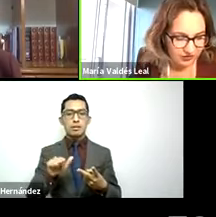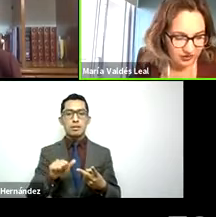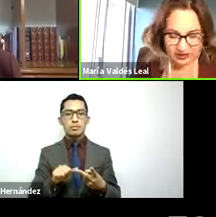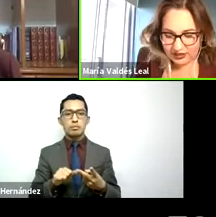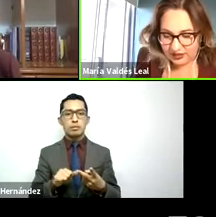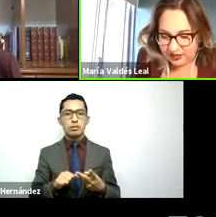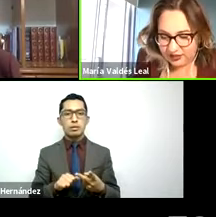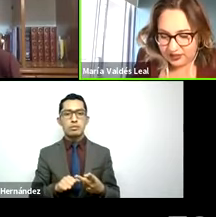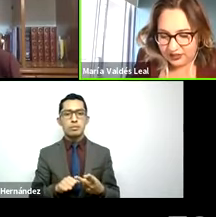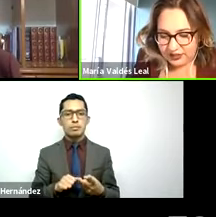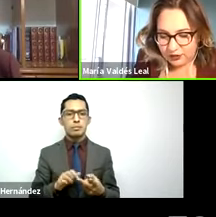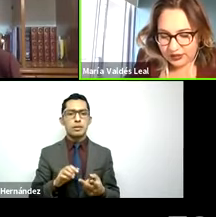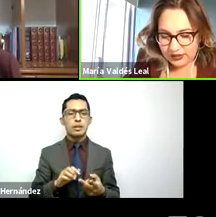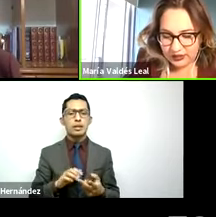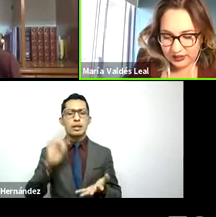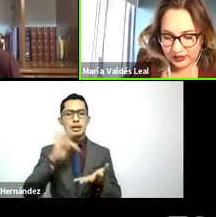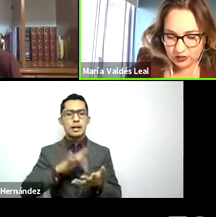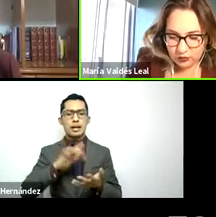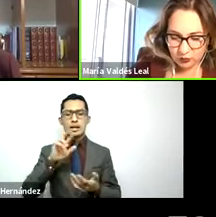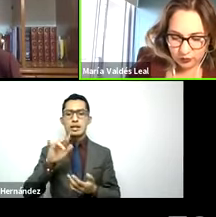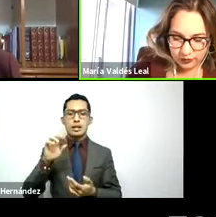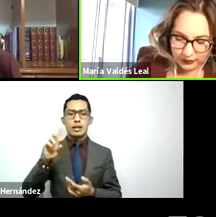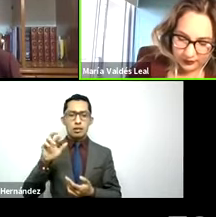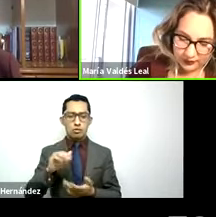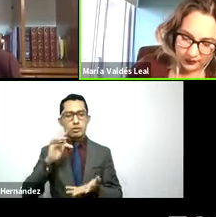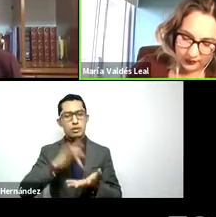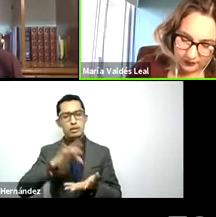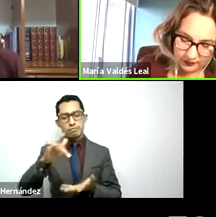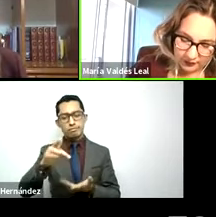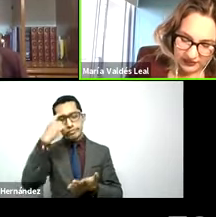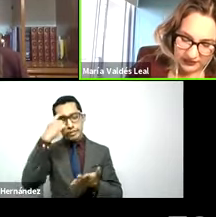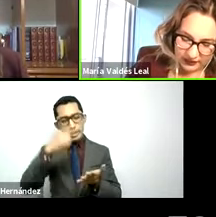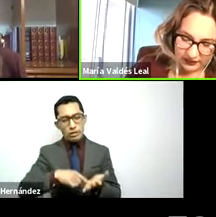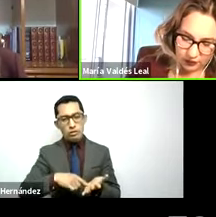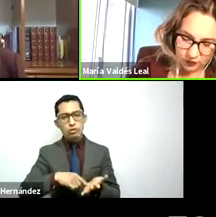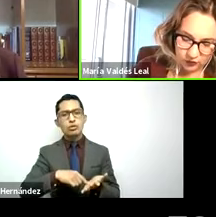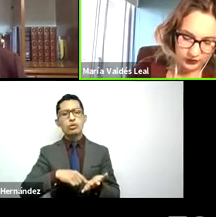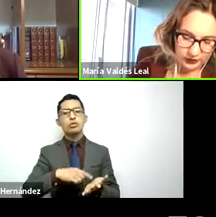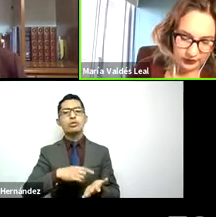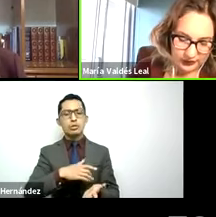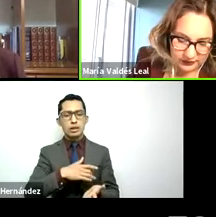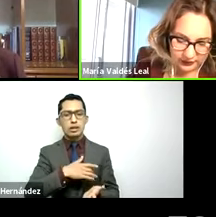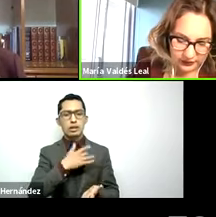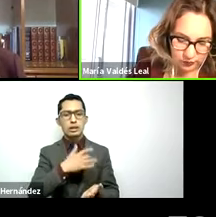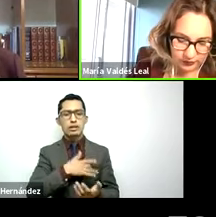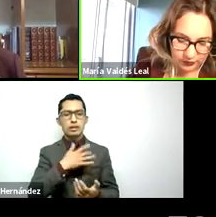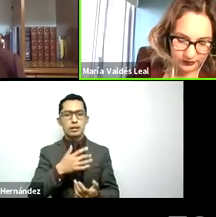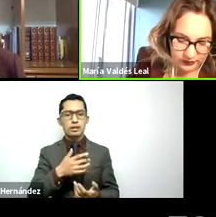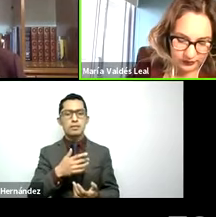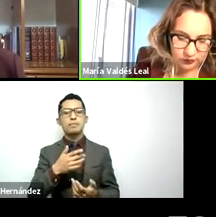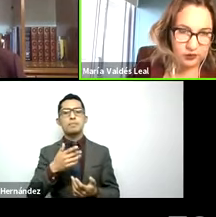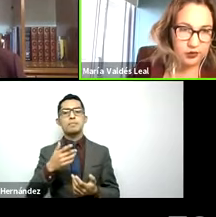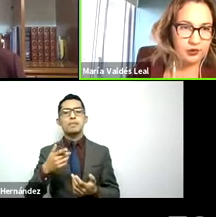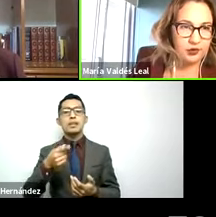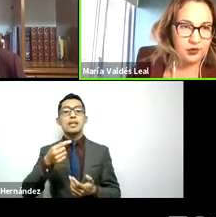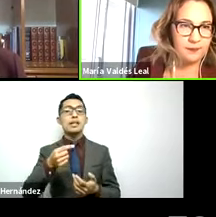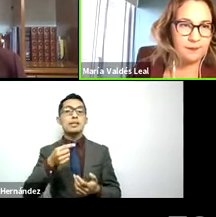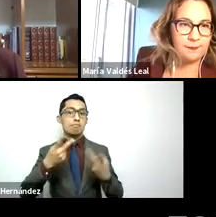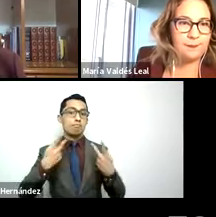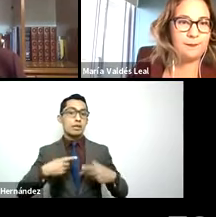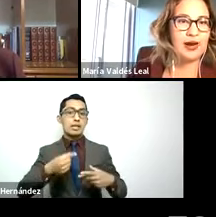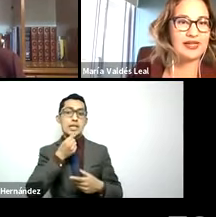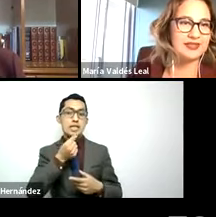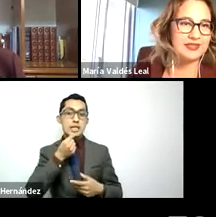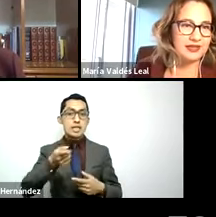Gracias, Ricardo. Creo que es común que temas de género y el interés superior del niño,